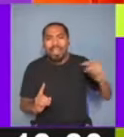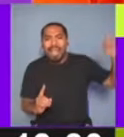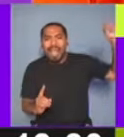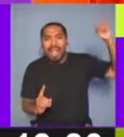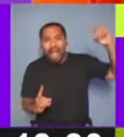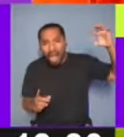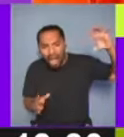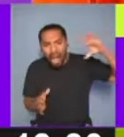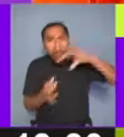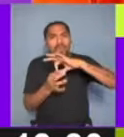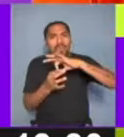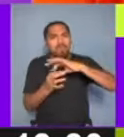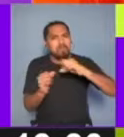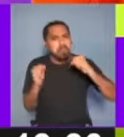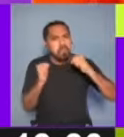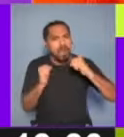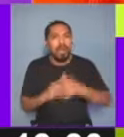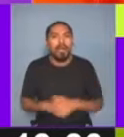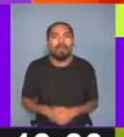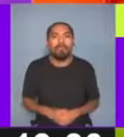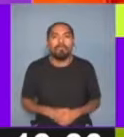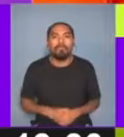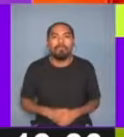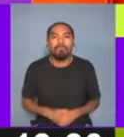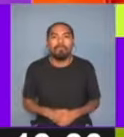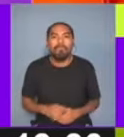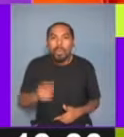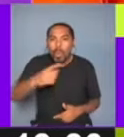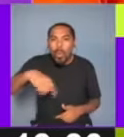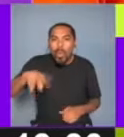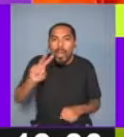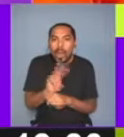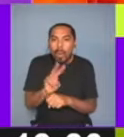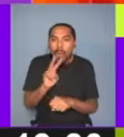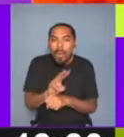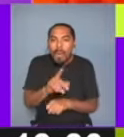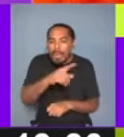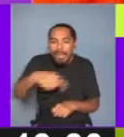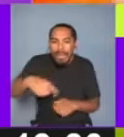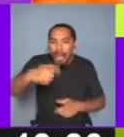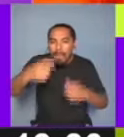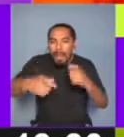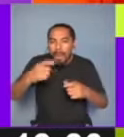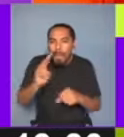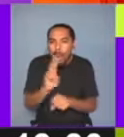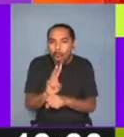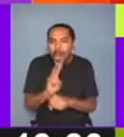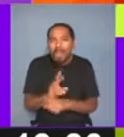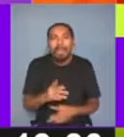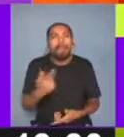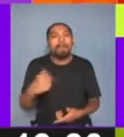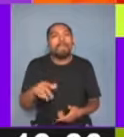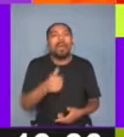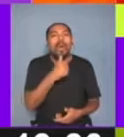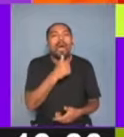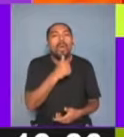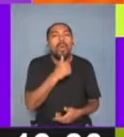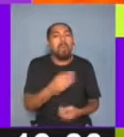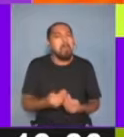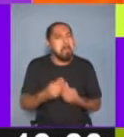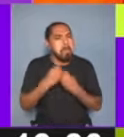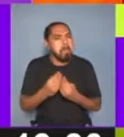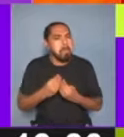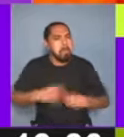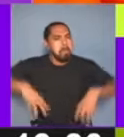nuestra provincia hay que estar eh preventivo Lo que pasa que bueno cuando ya supera cierta cantidad de agua imagínes